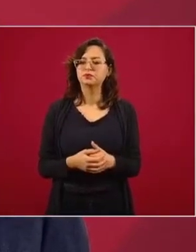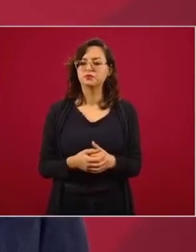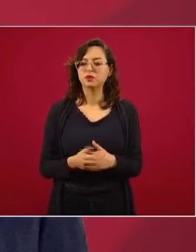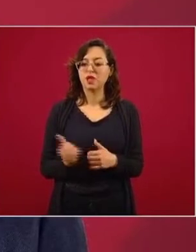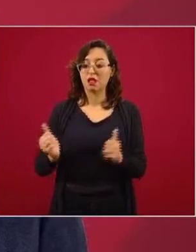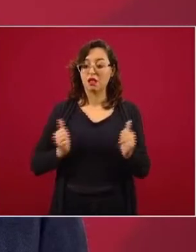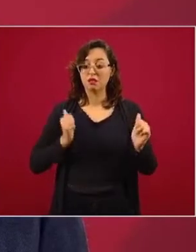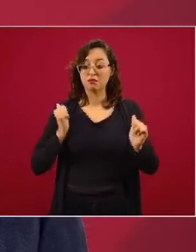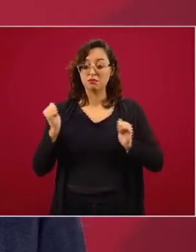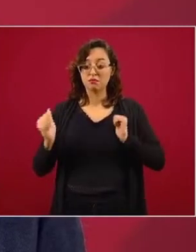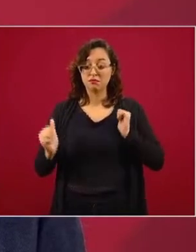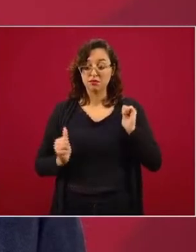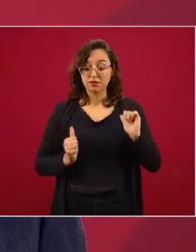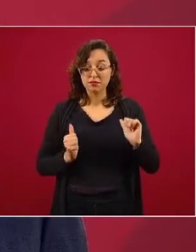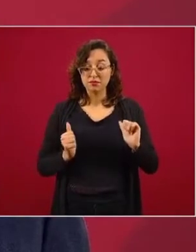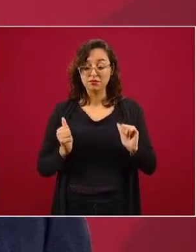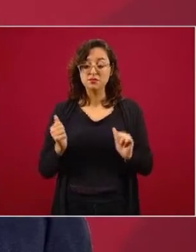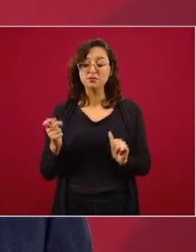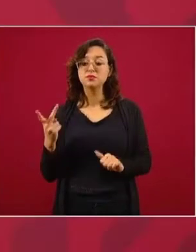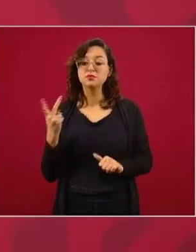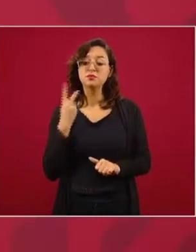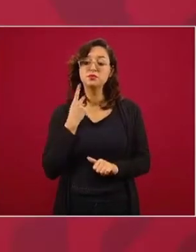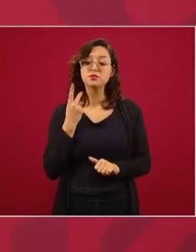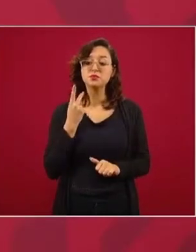Es muy buena la cooperación que existe,